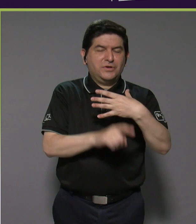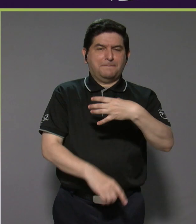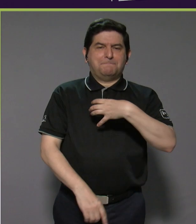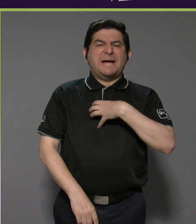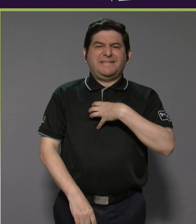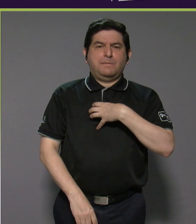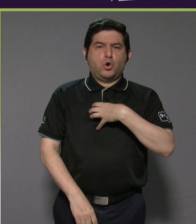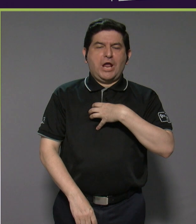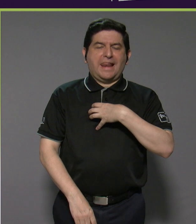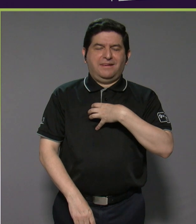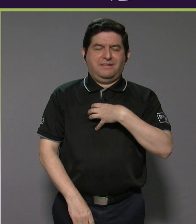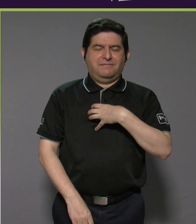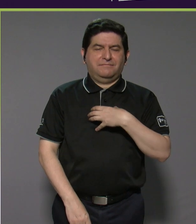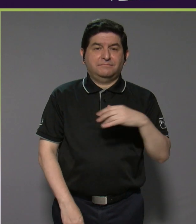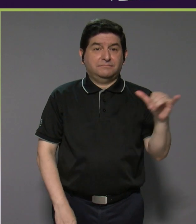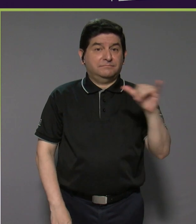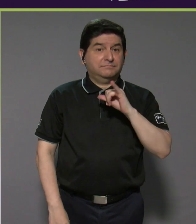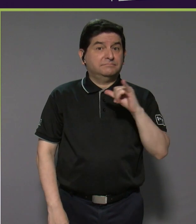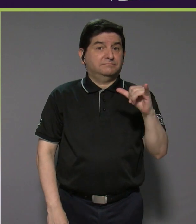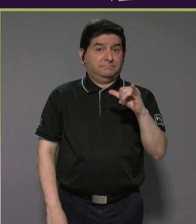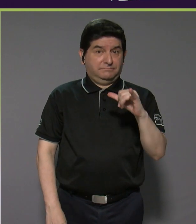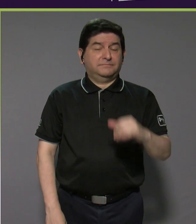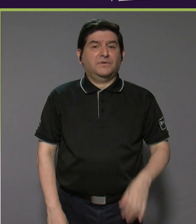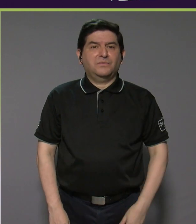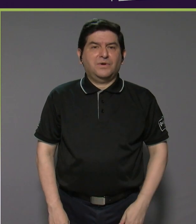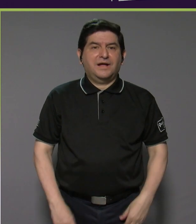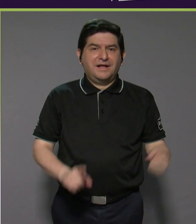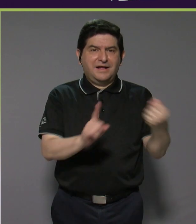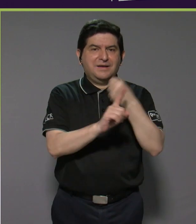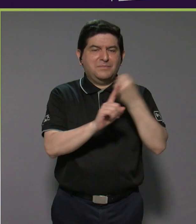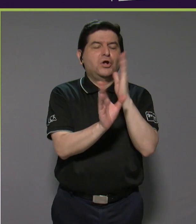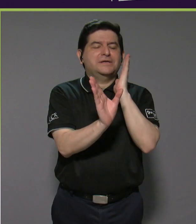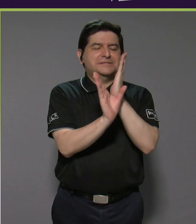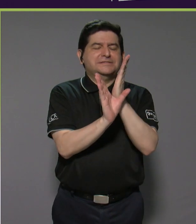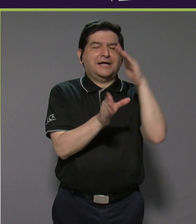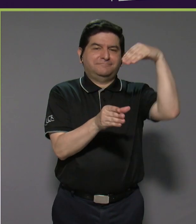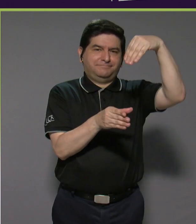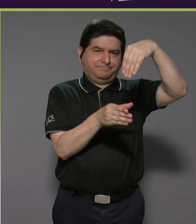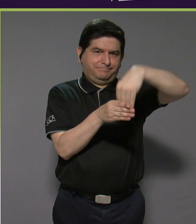patrimonial, que también tiene la violencia psicológica.